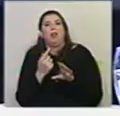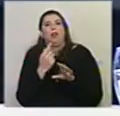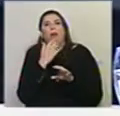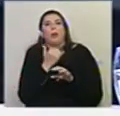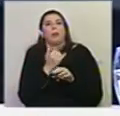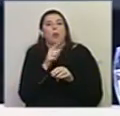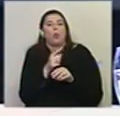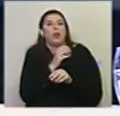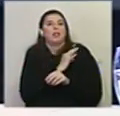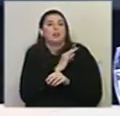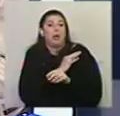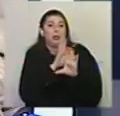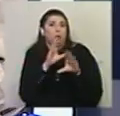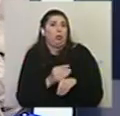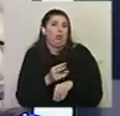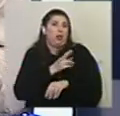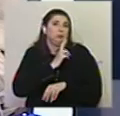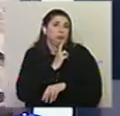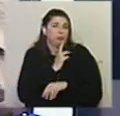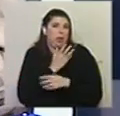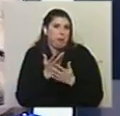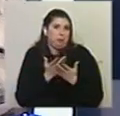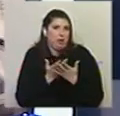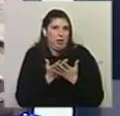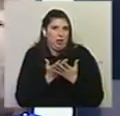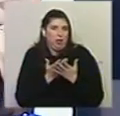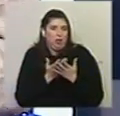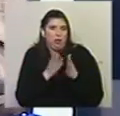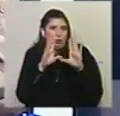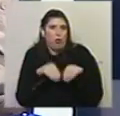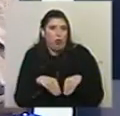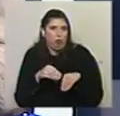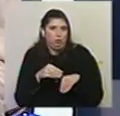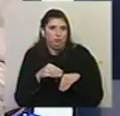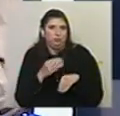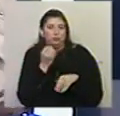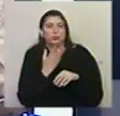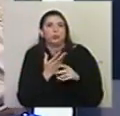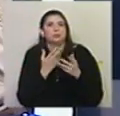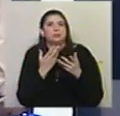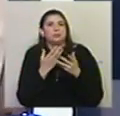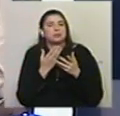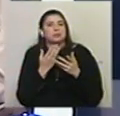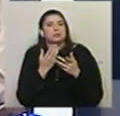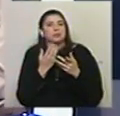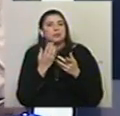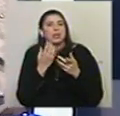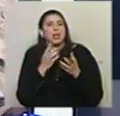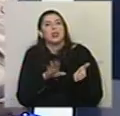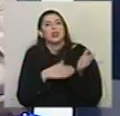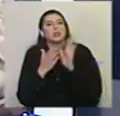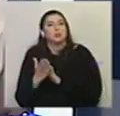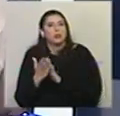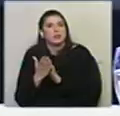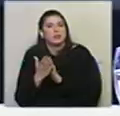van a contestarme que por supuesto que no se puede dar todo, porque lo que se le da a uno se le saca a otro y eso. Pero otra cosa es luego,